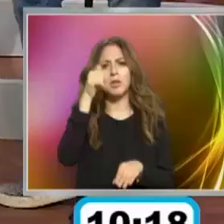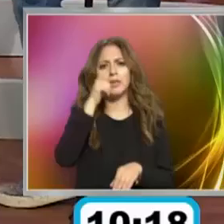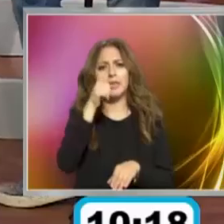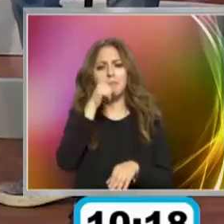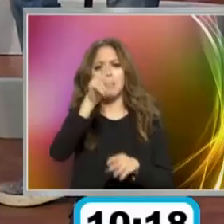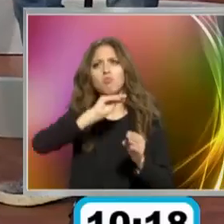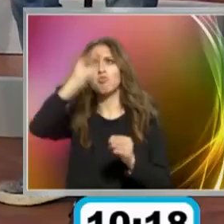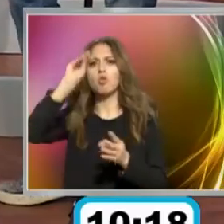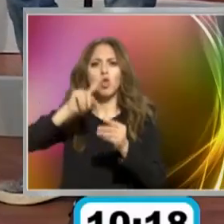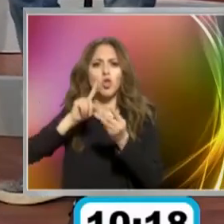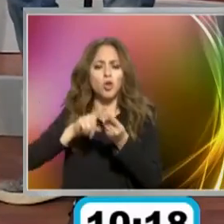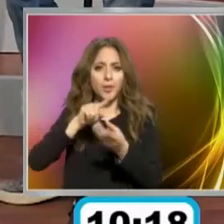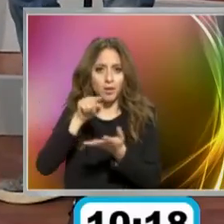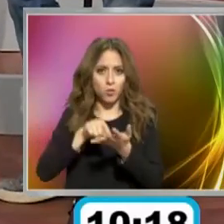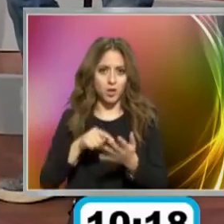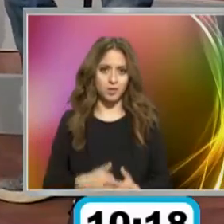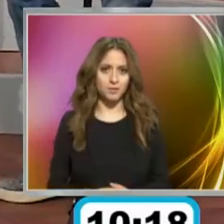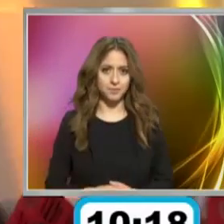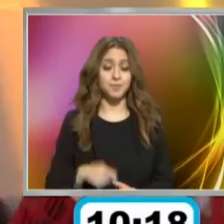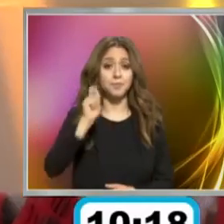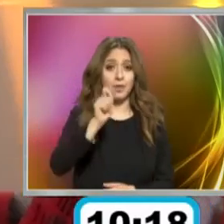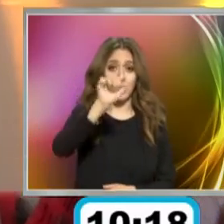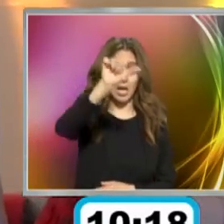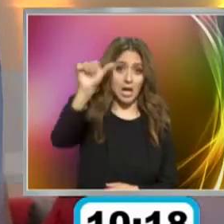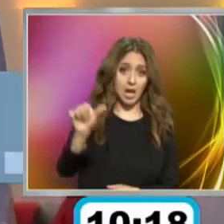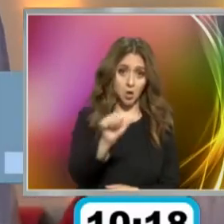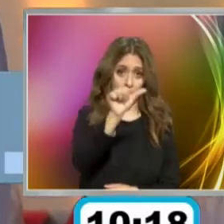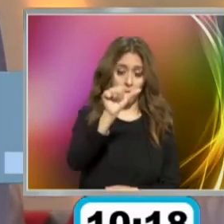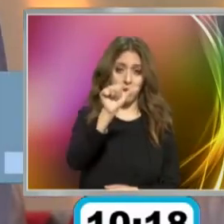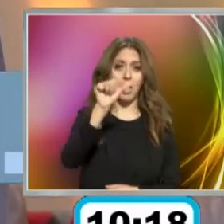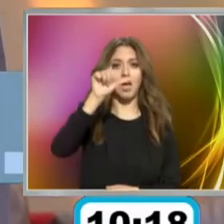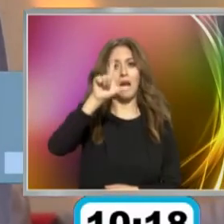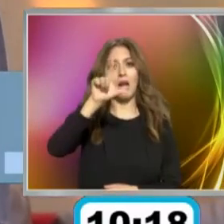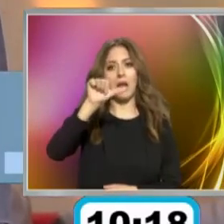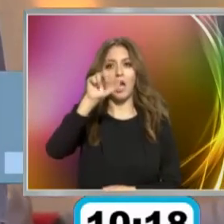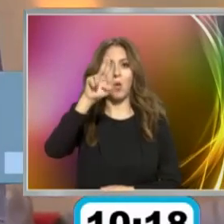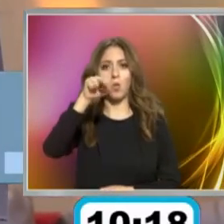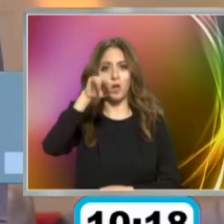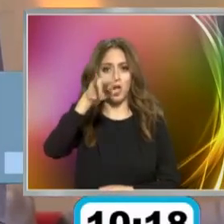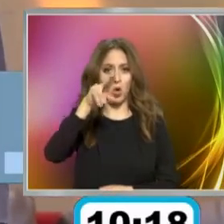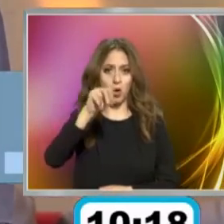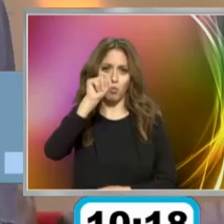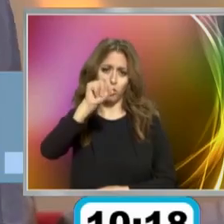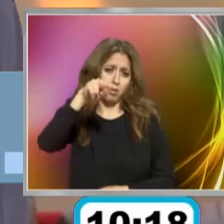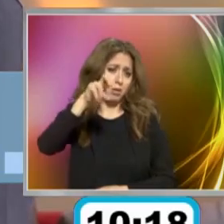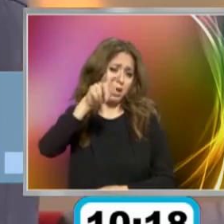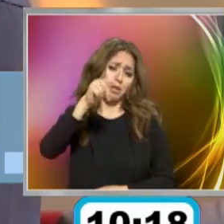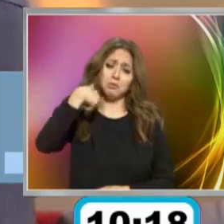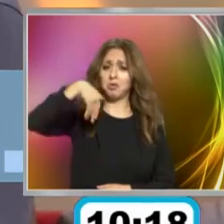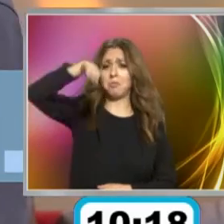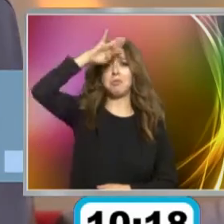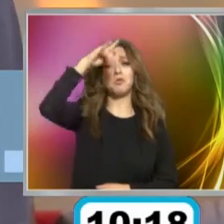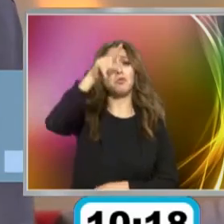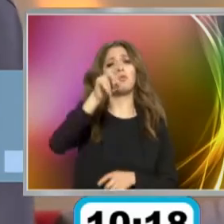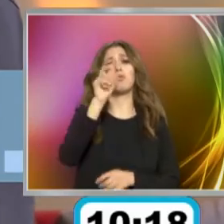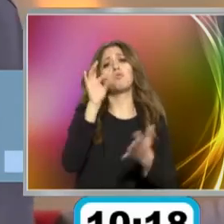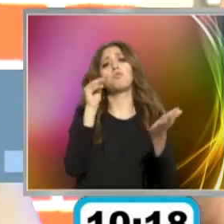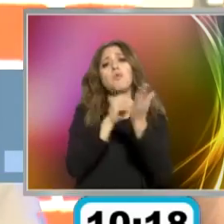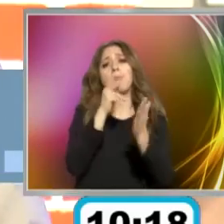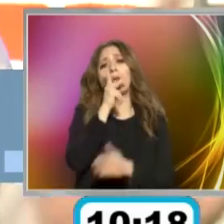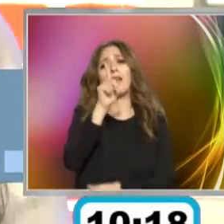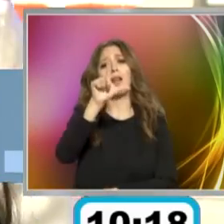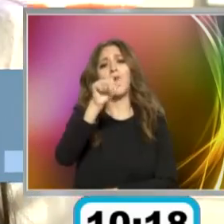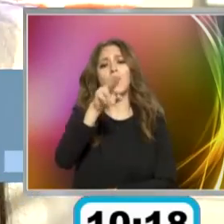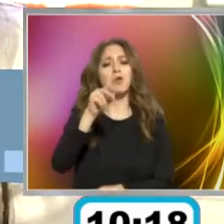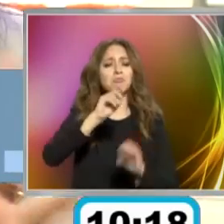sus movimientos. Ahí sí nos buscan en @launion.net. Muy bien. Yo creo que poniendo la unión por ahí No, siempre. usted pone algo la saldrá. unión y ahí todo